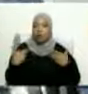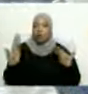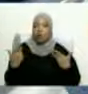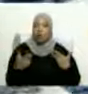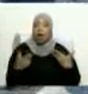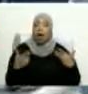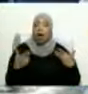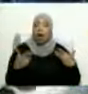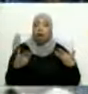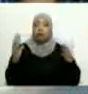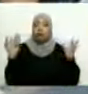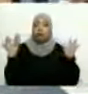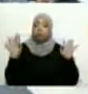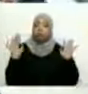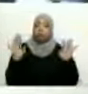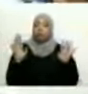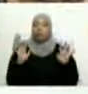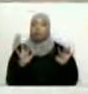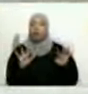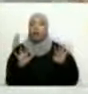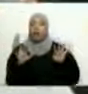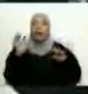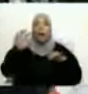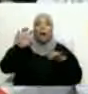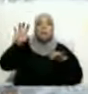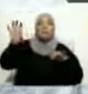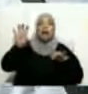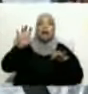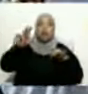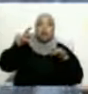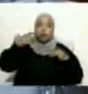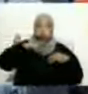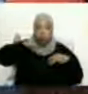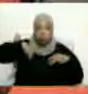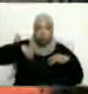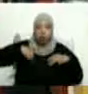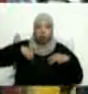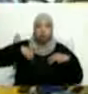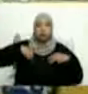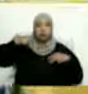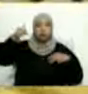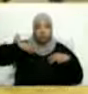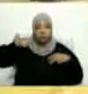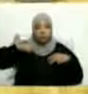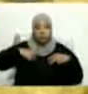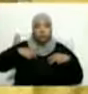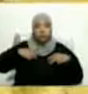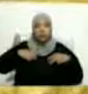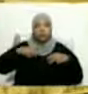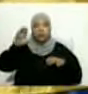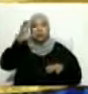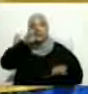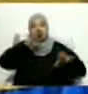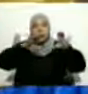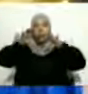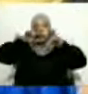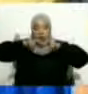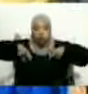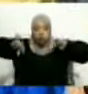venimos a decirle a la patria que sus hijos, en este caso científicos,